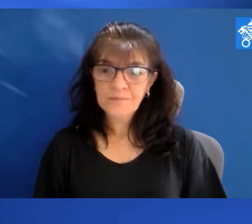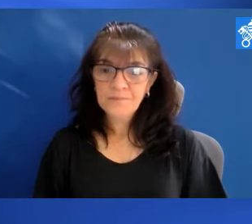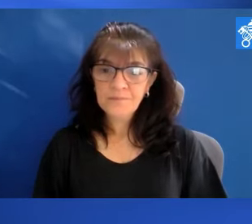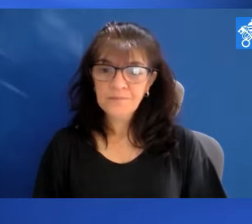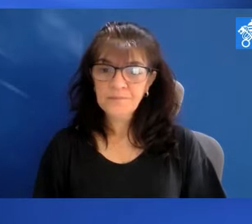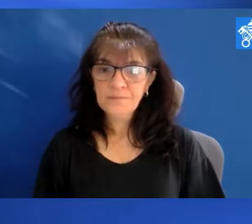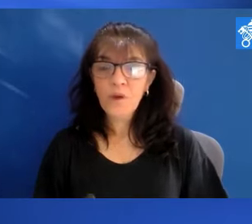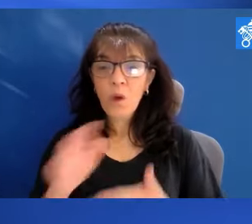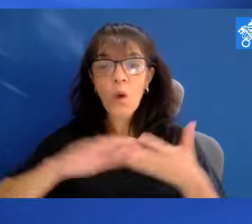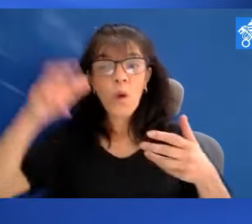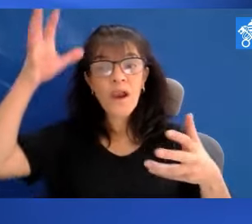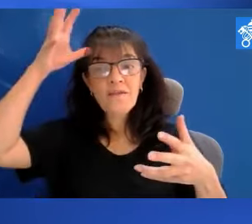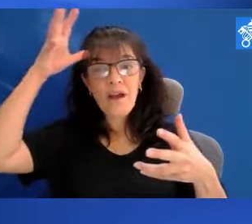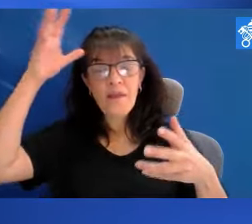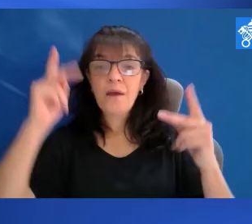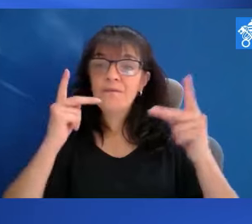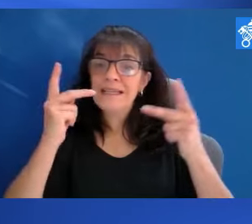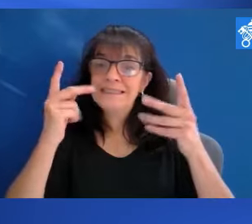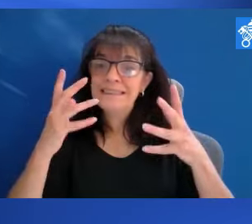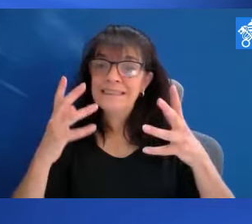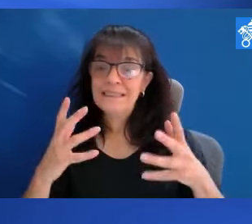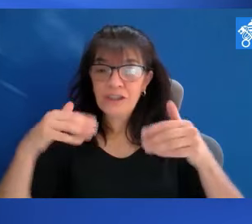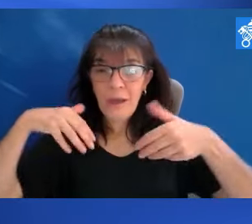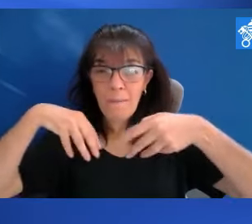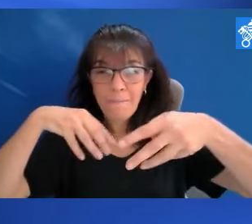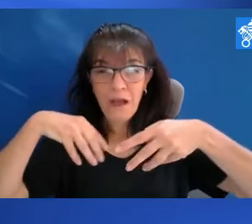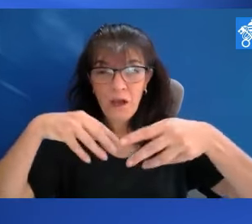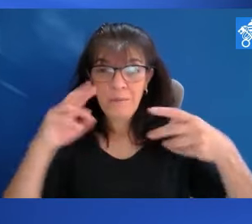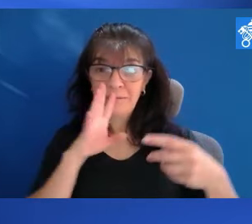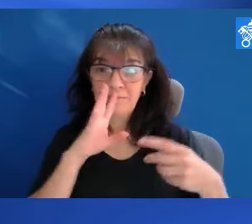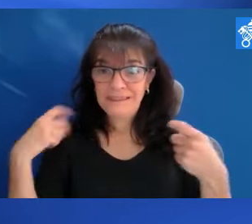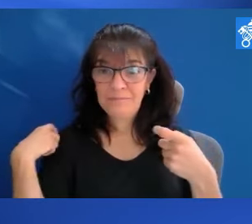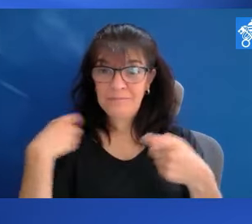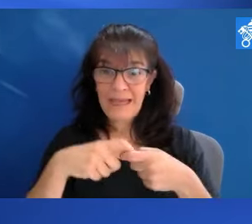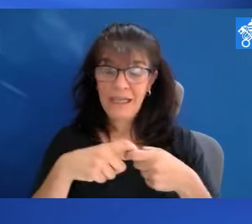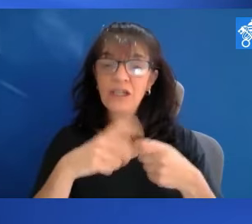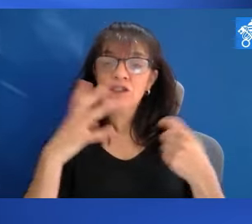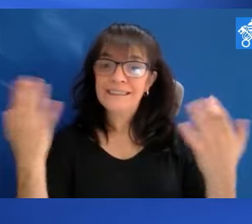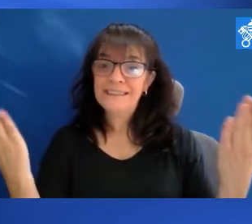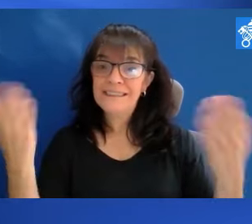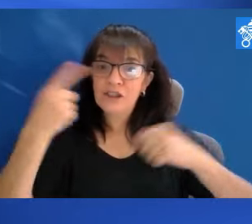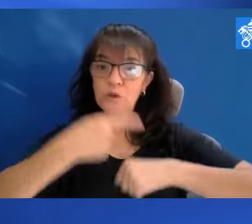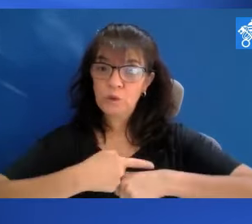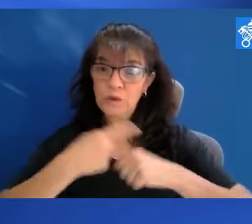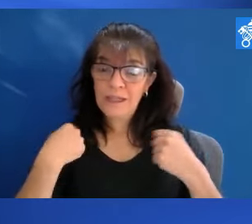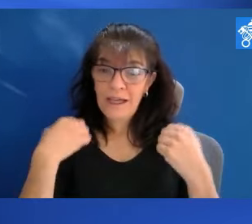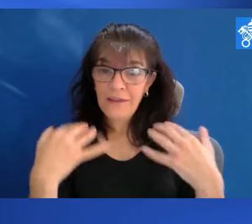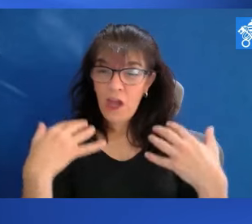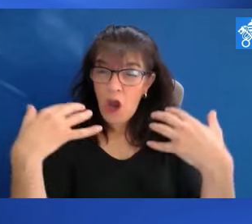Santo Padre, los visitantes y peregrinos de lengua española que participan en esta